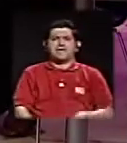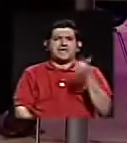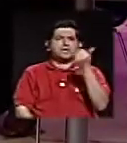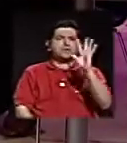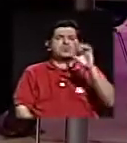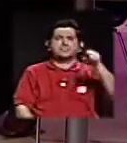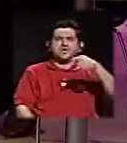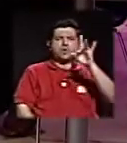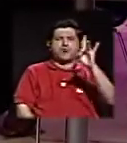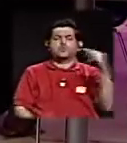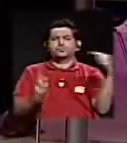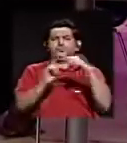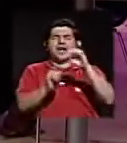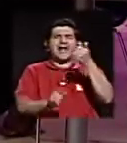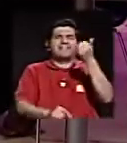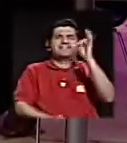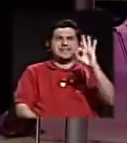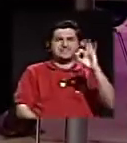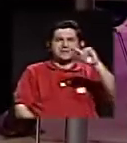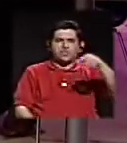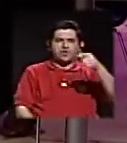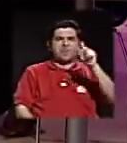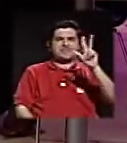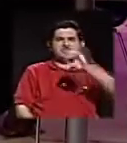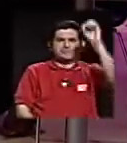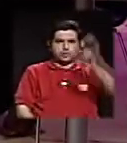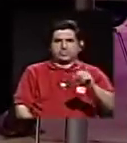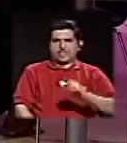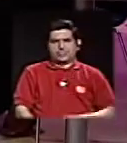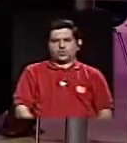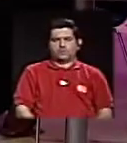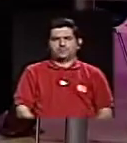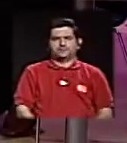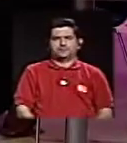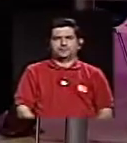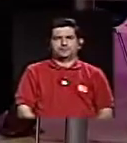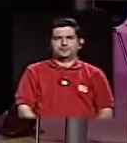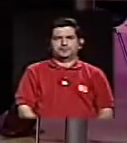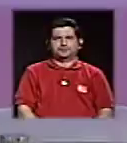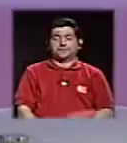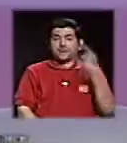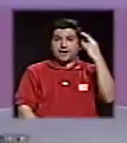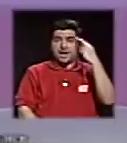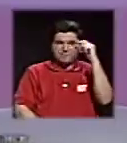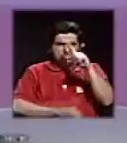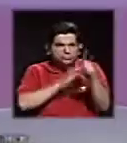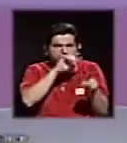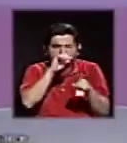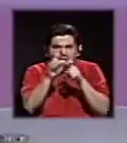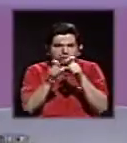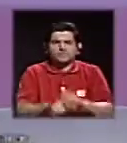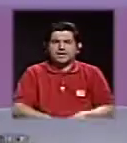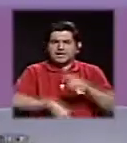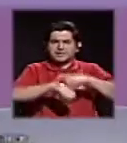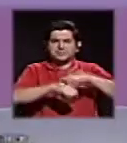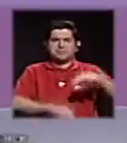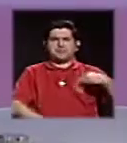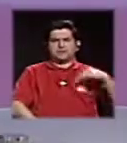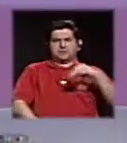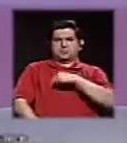15,8 al 19,3 por ciento y a raíz de una consulta de la entonces ministra